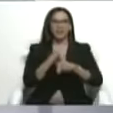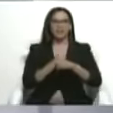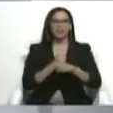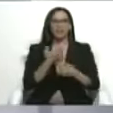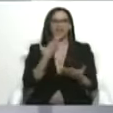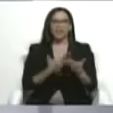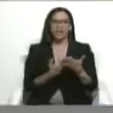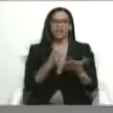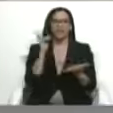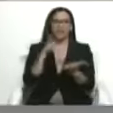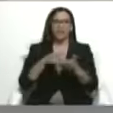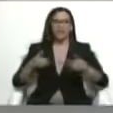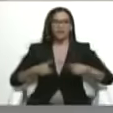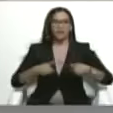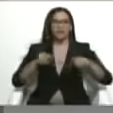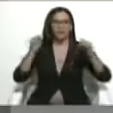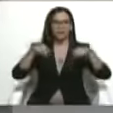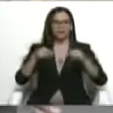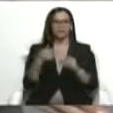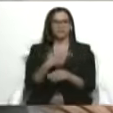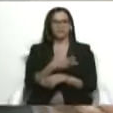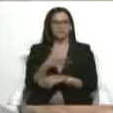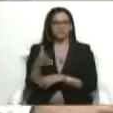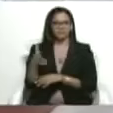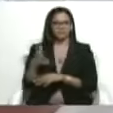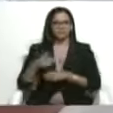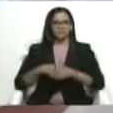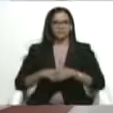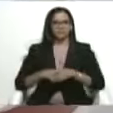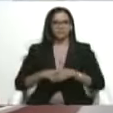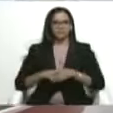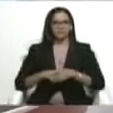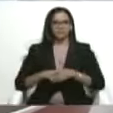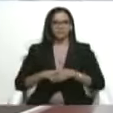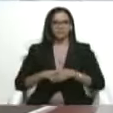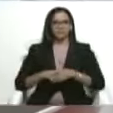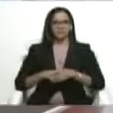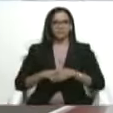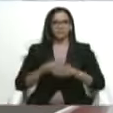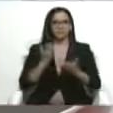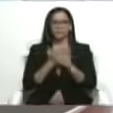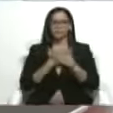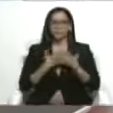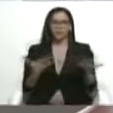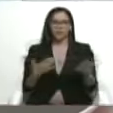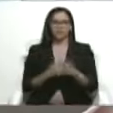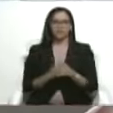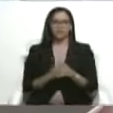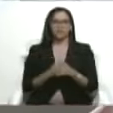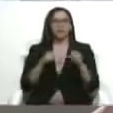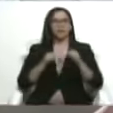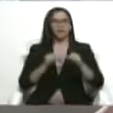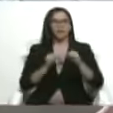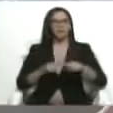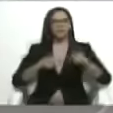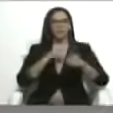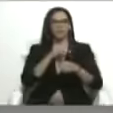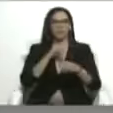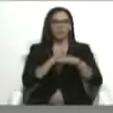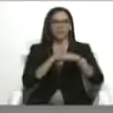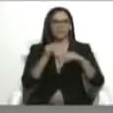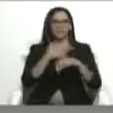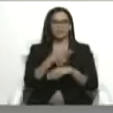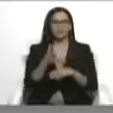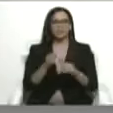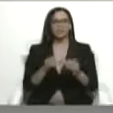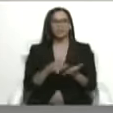agradezco muchísimo que haya hecho el esfuerzo de venir para acá para responder nuestras preguntas. A tu orden siempre, Bori, siempre a tu orden. Bueno, y vamos a continuar con más de nuestro programa 360,